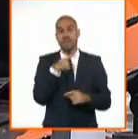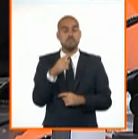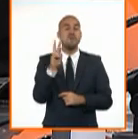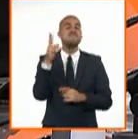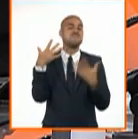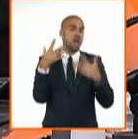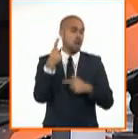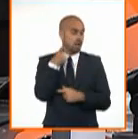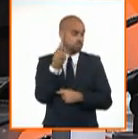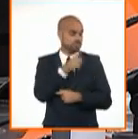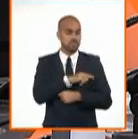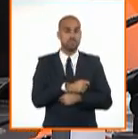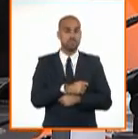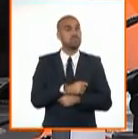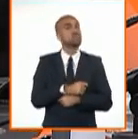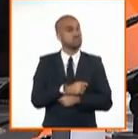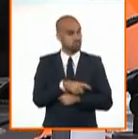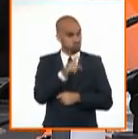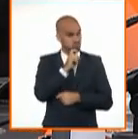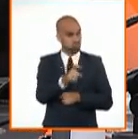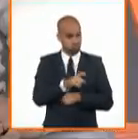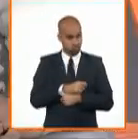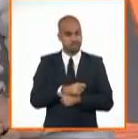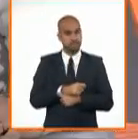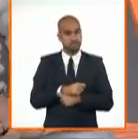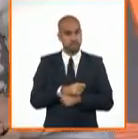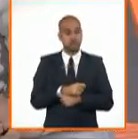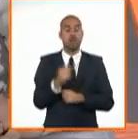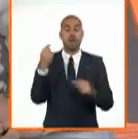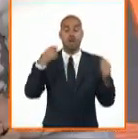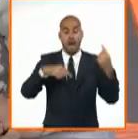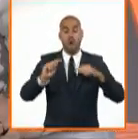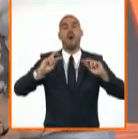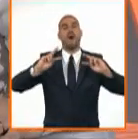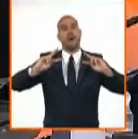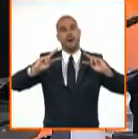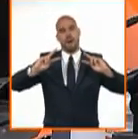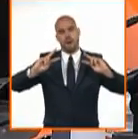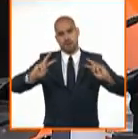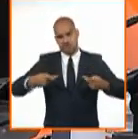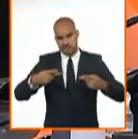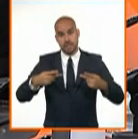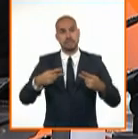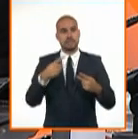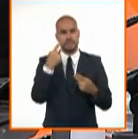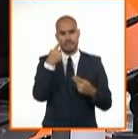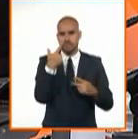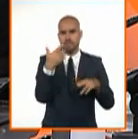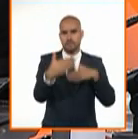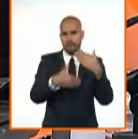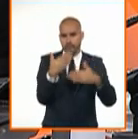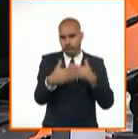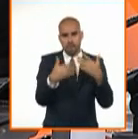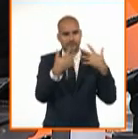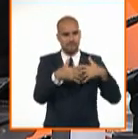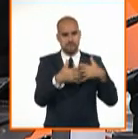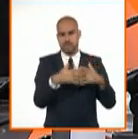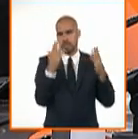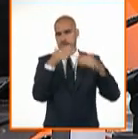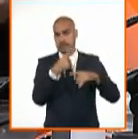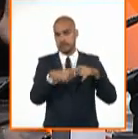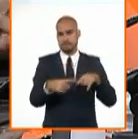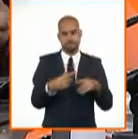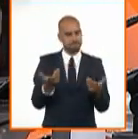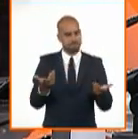fue fuerte y ahora bueno pues vuelve en una situación de inestabilidad y si a eso se suma que